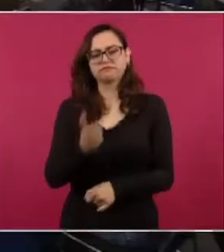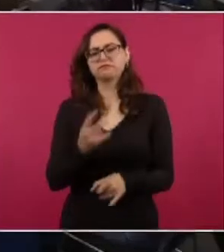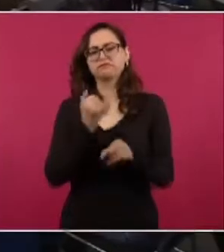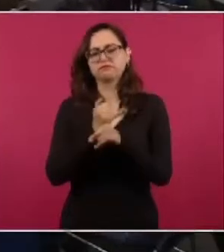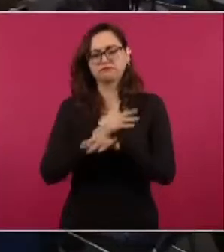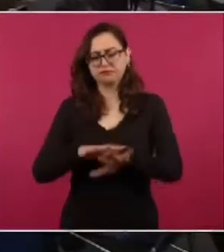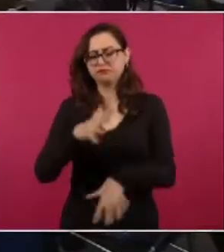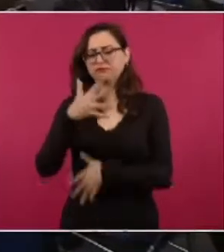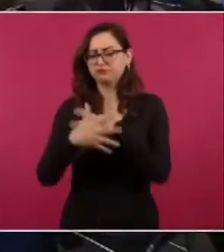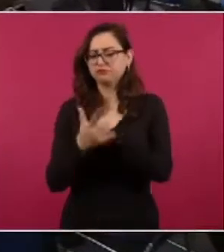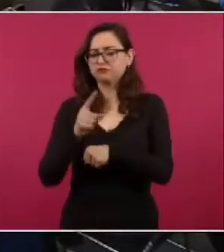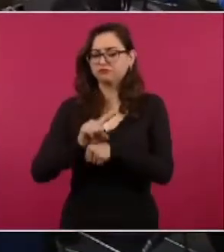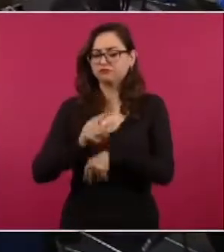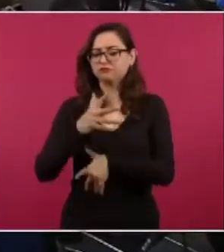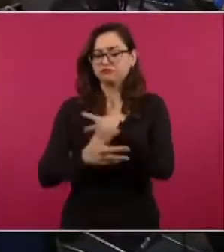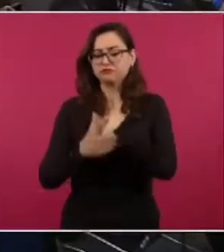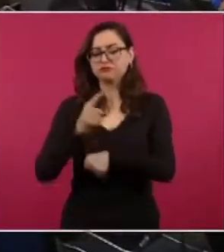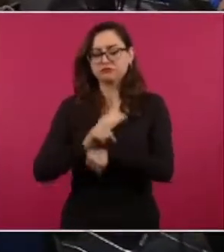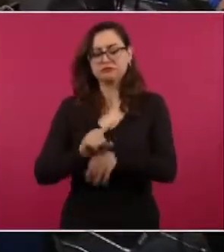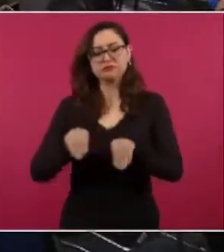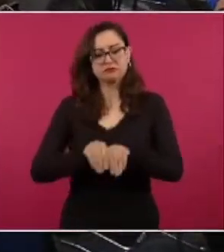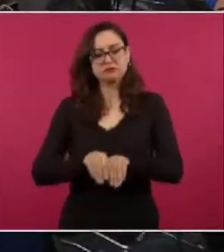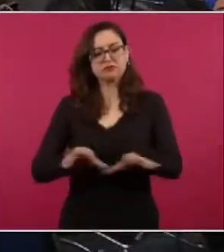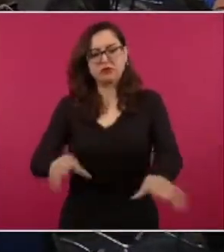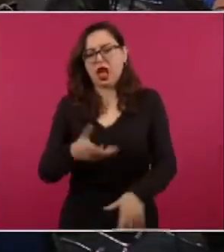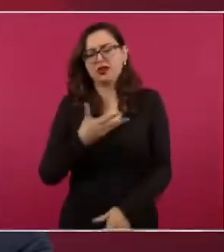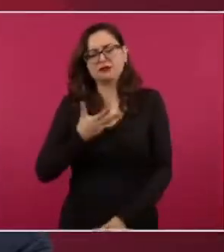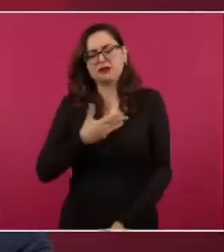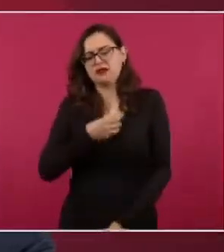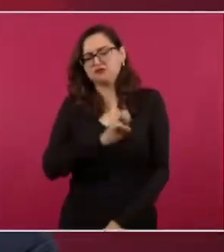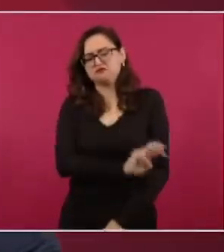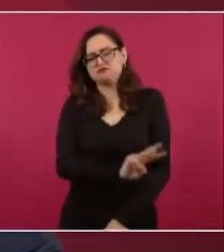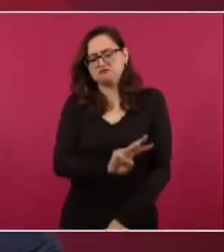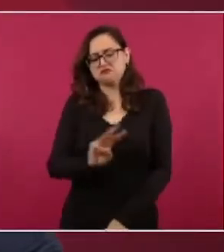publicamos, quincenalmente. Quien la quiera revisar está en el portal